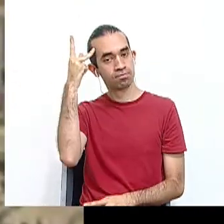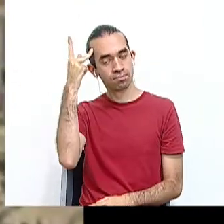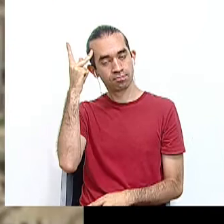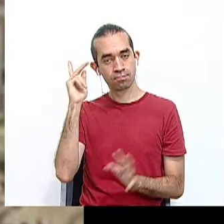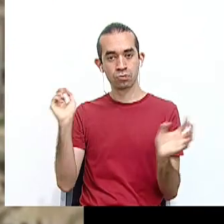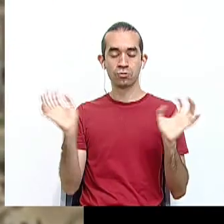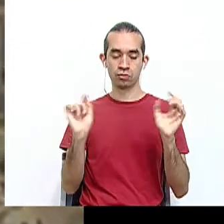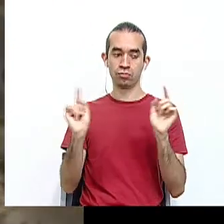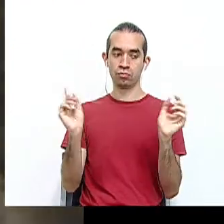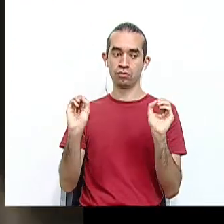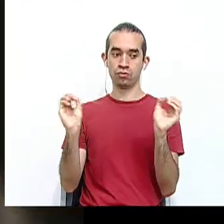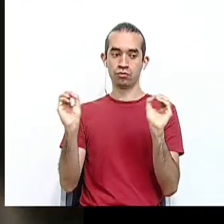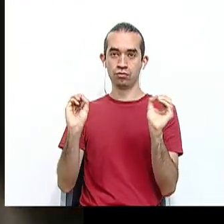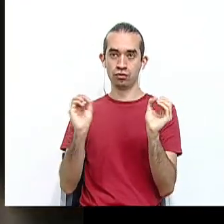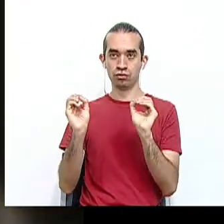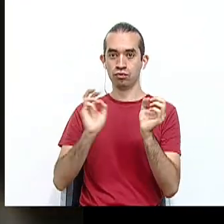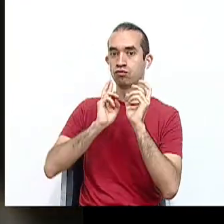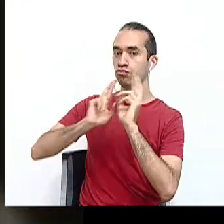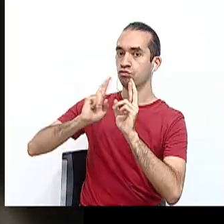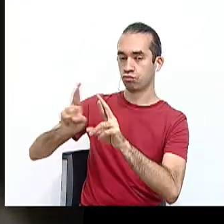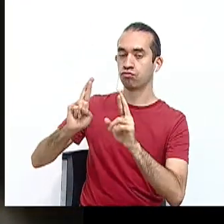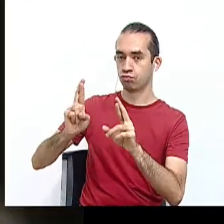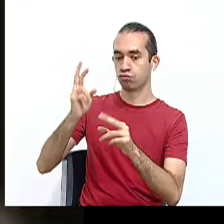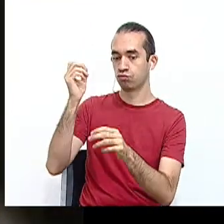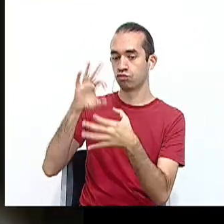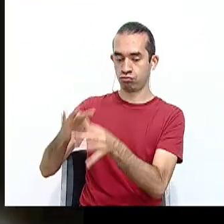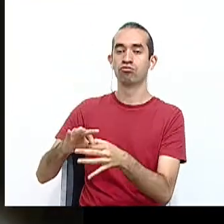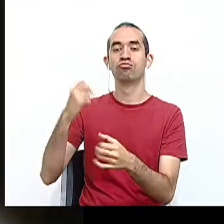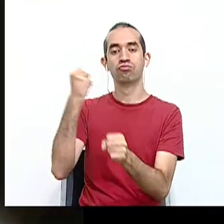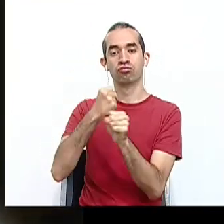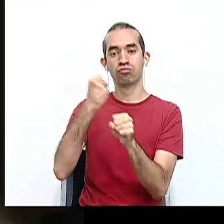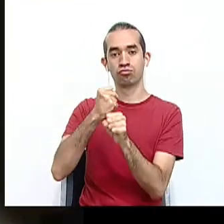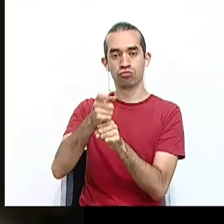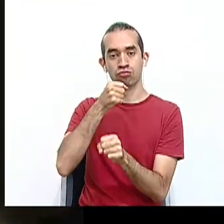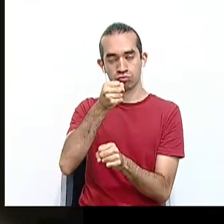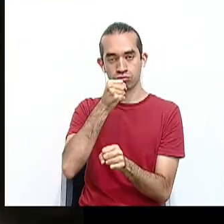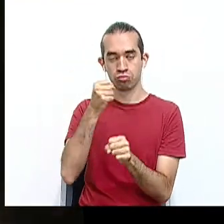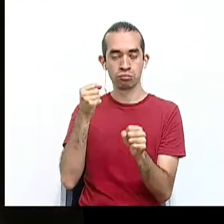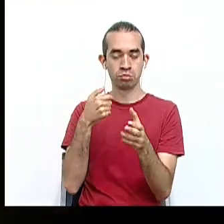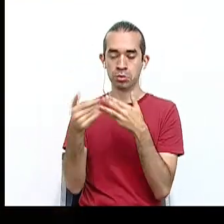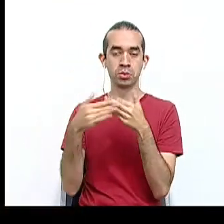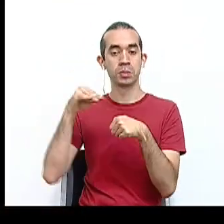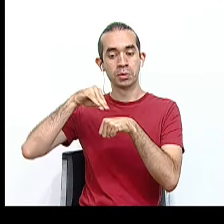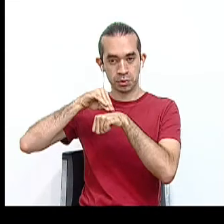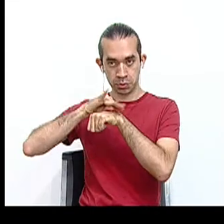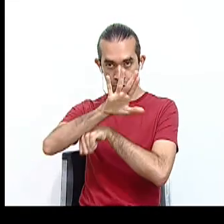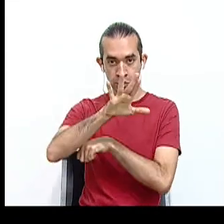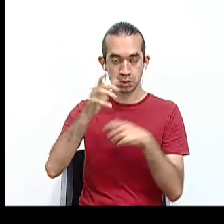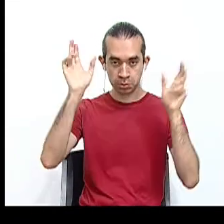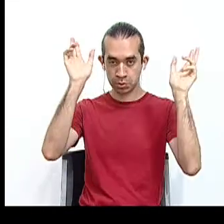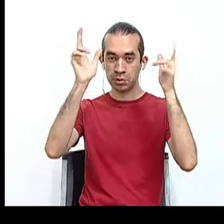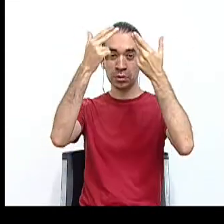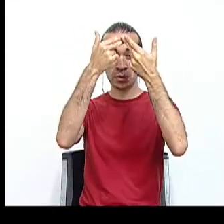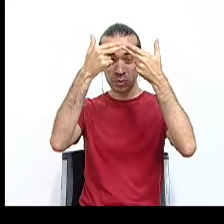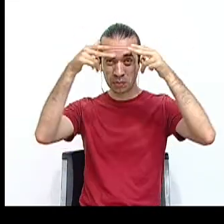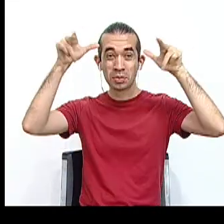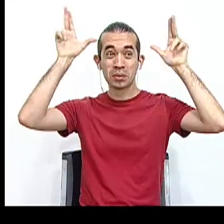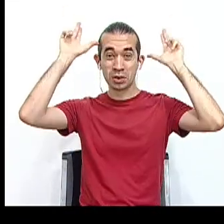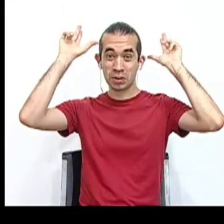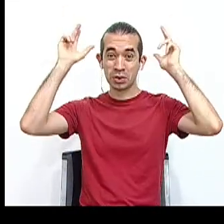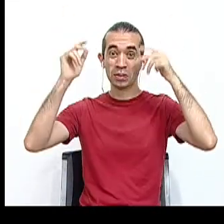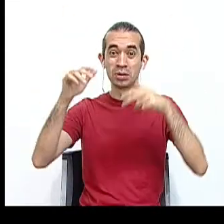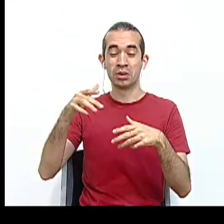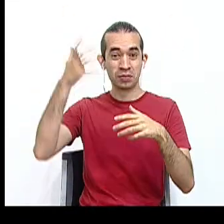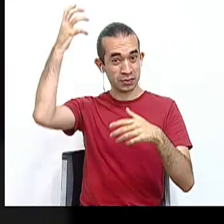no generaron reacción propias del quehacer periodístico, sí fueron la influencia para que el emperador Julio César creara un escrito